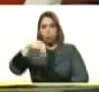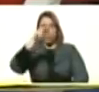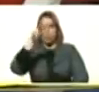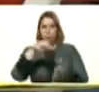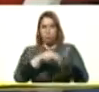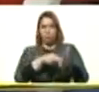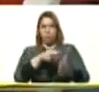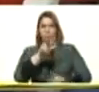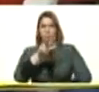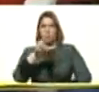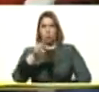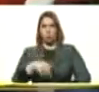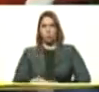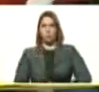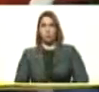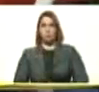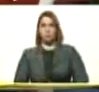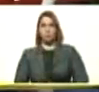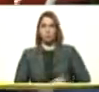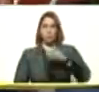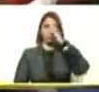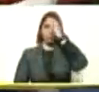pasado.